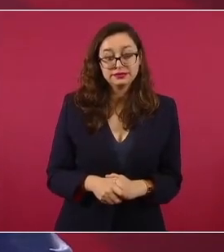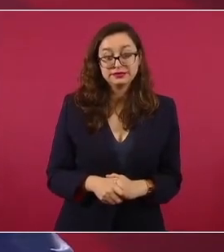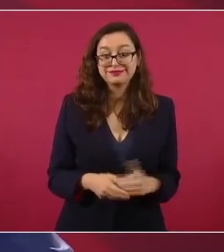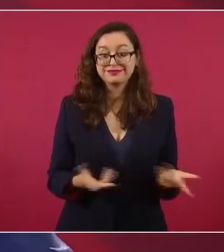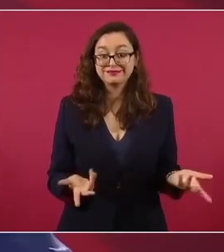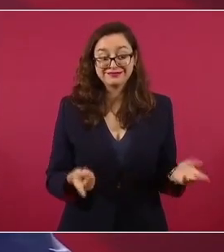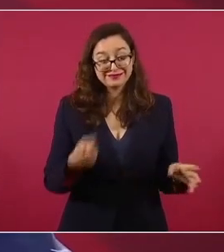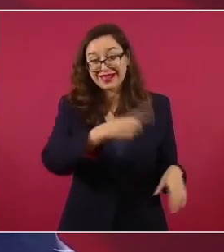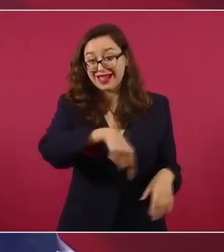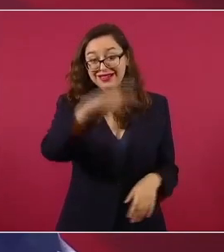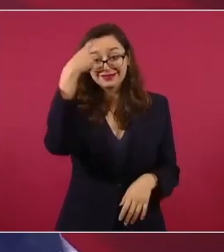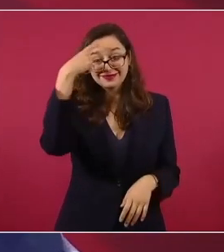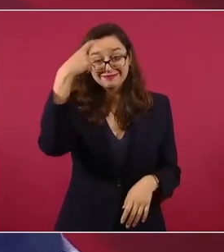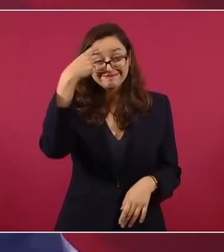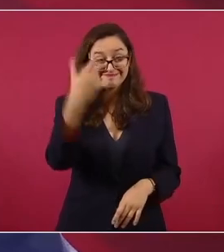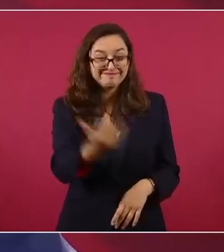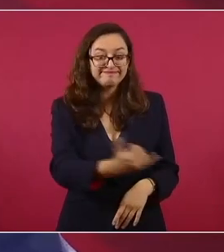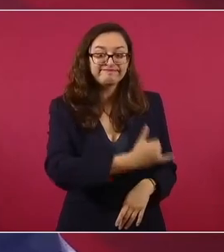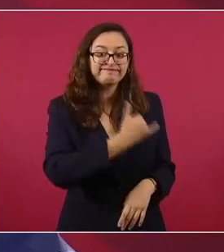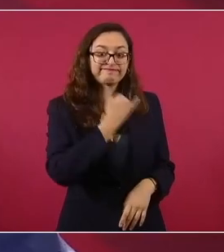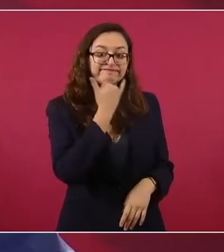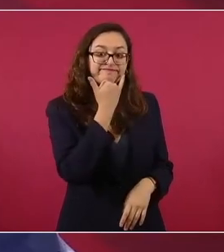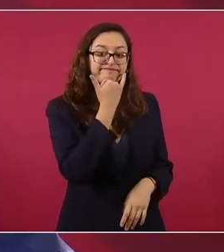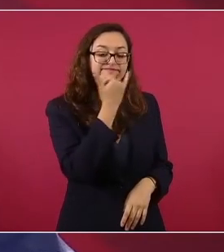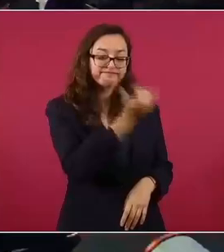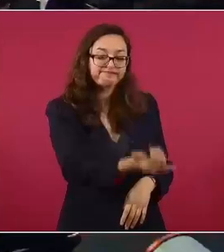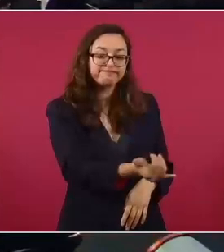Se equivocan.